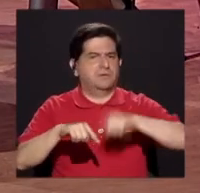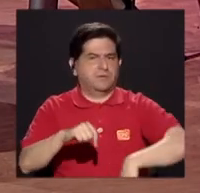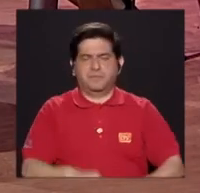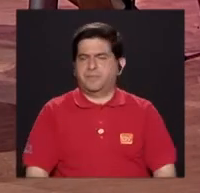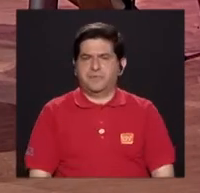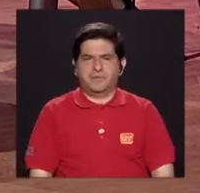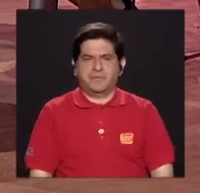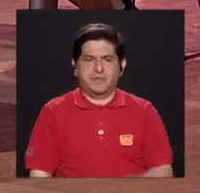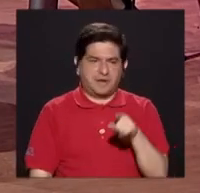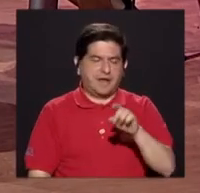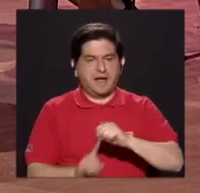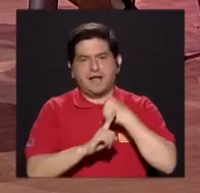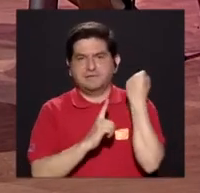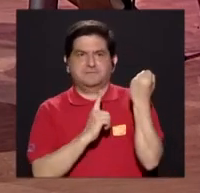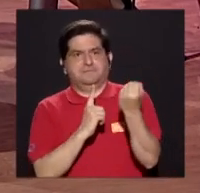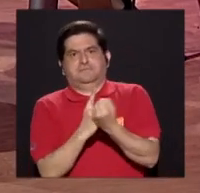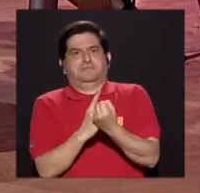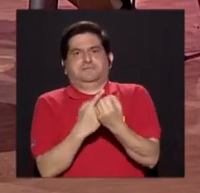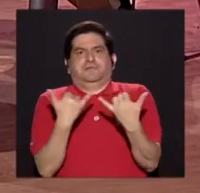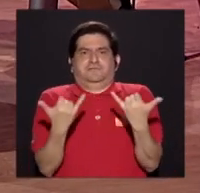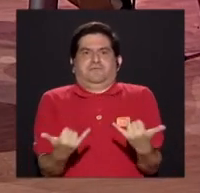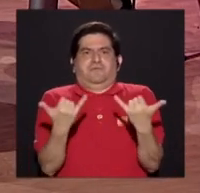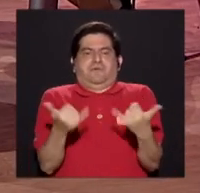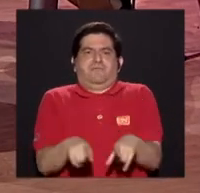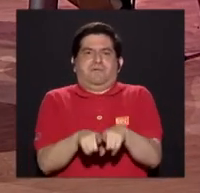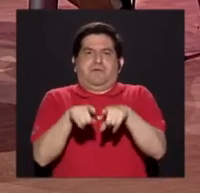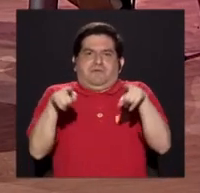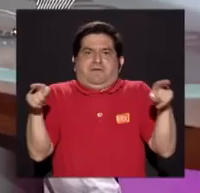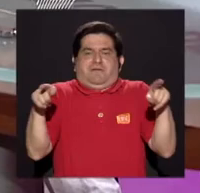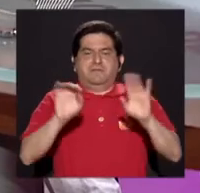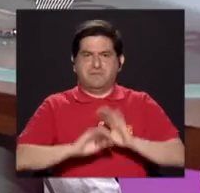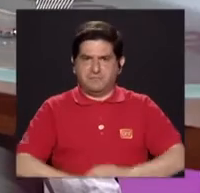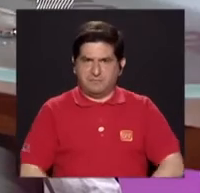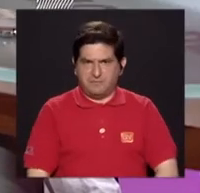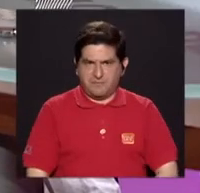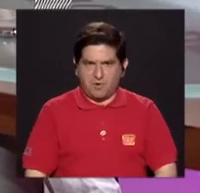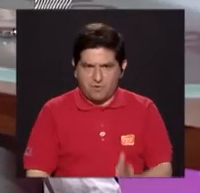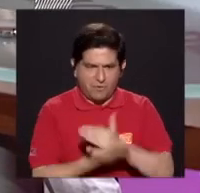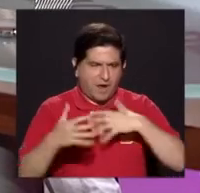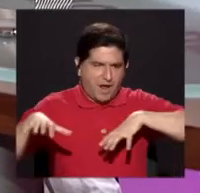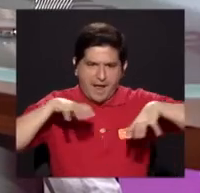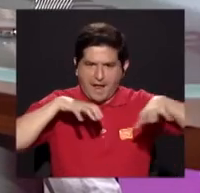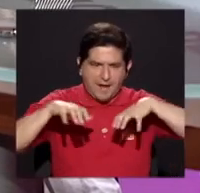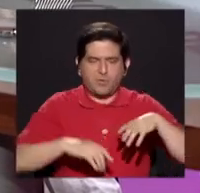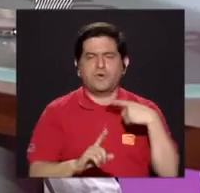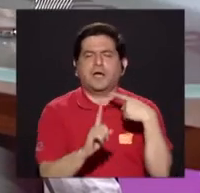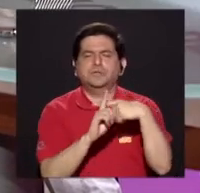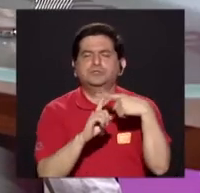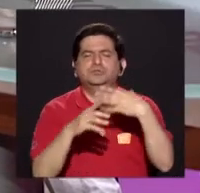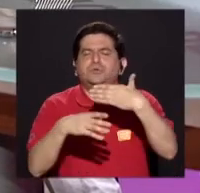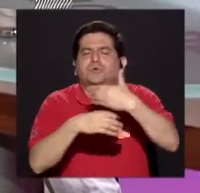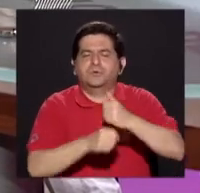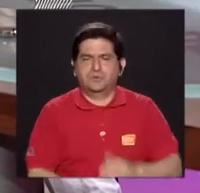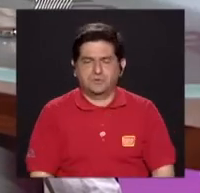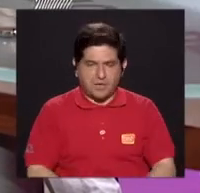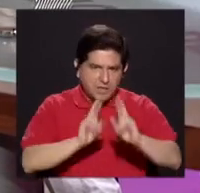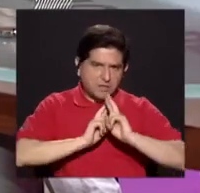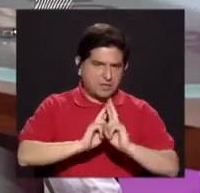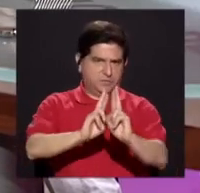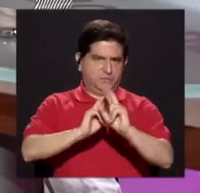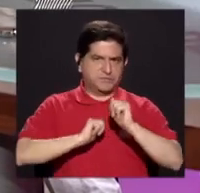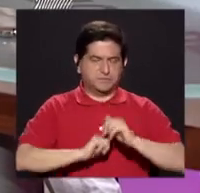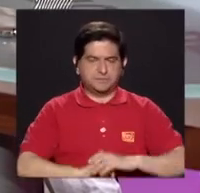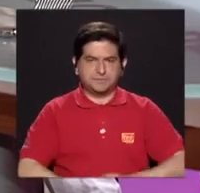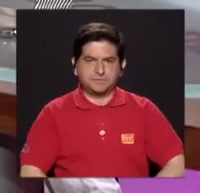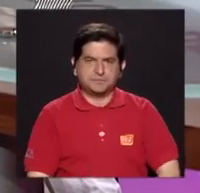no puede darse el color de que entonces tampoco se hace algún acto afirmativo respondiendo a esto.